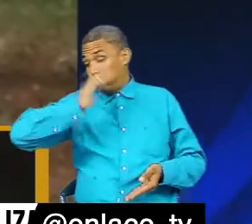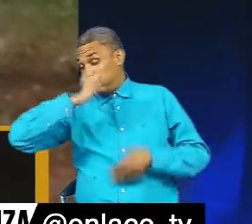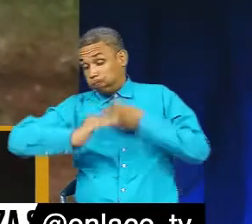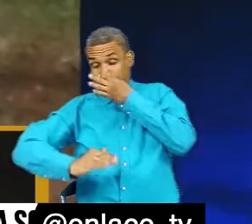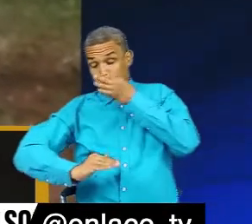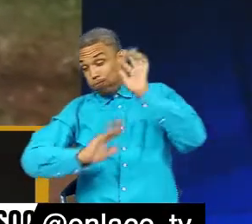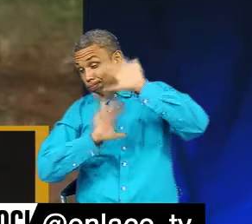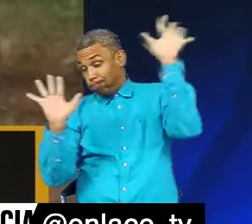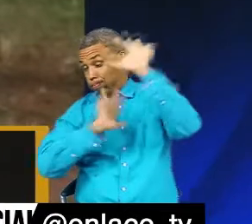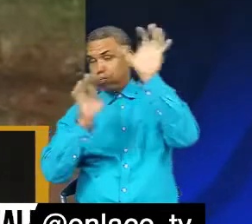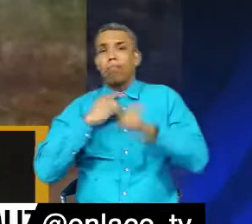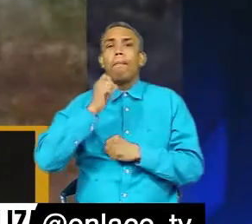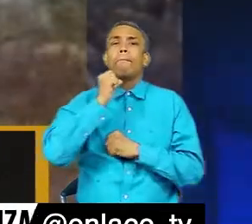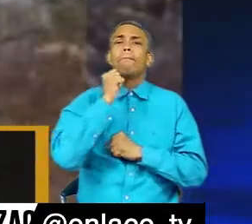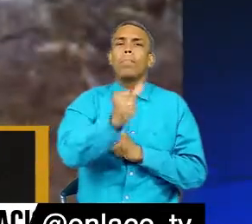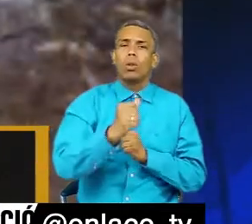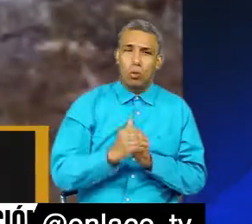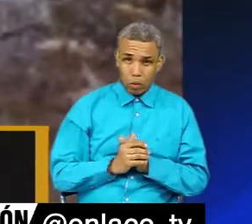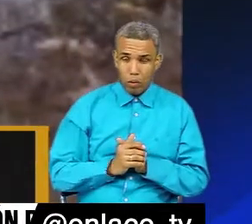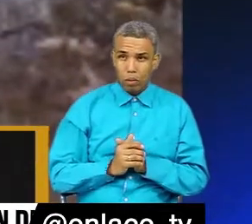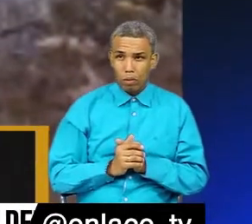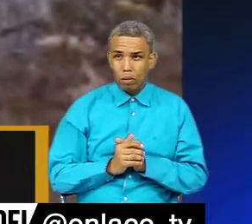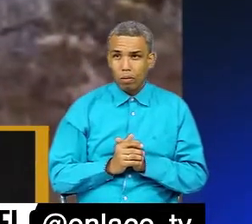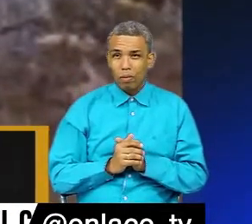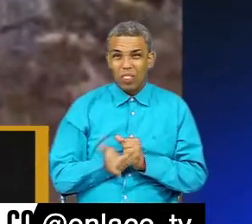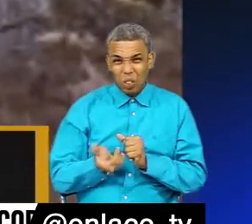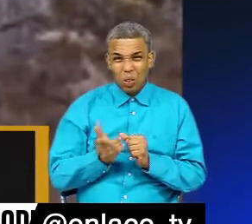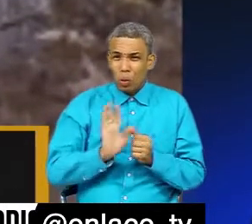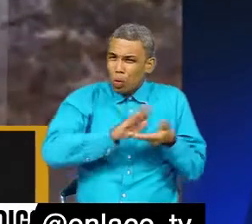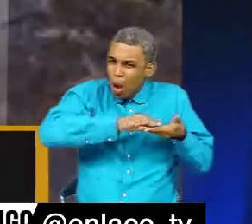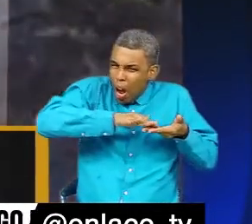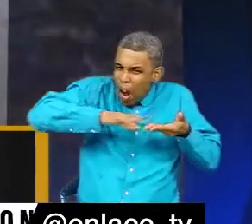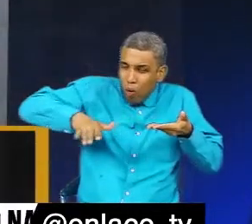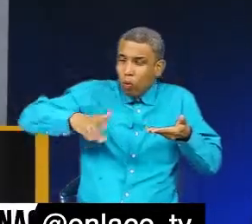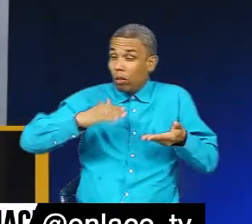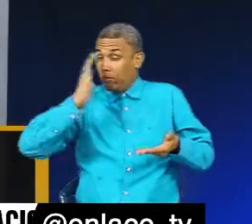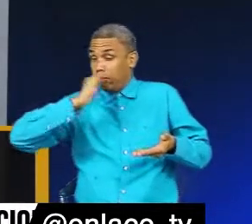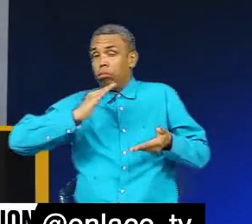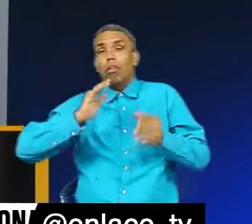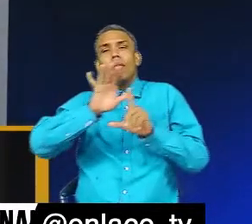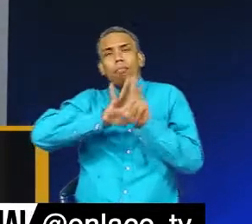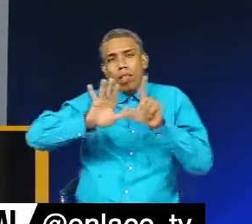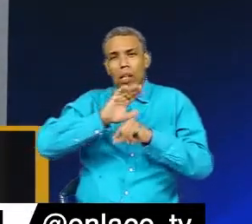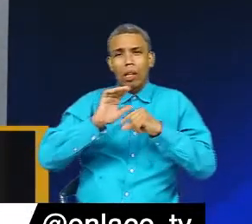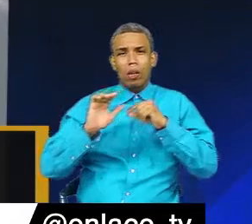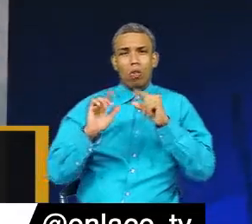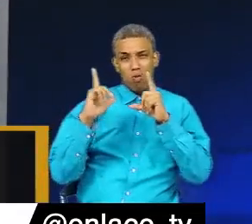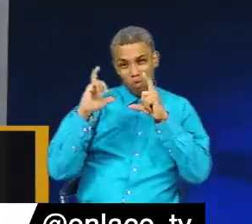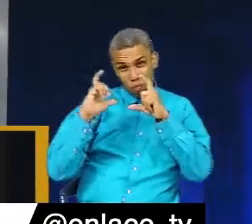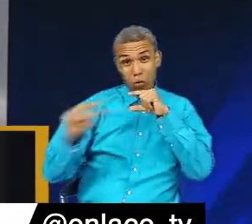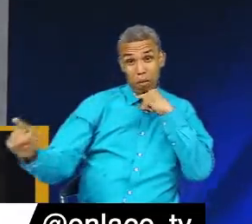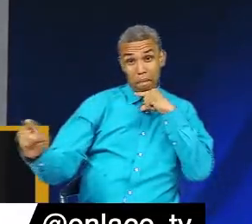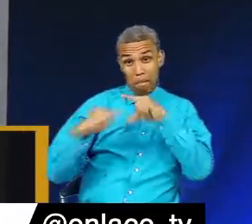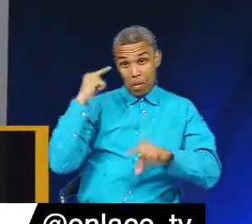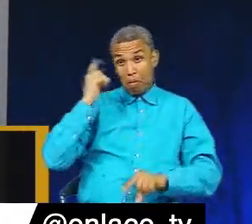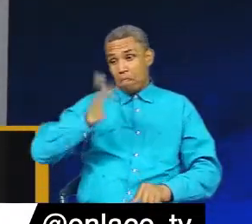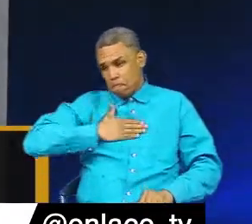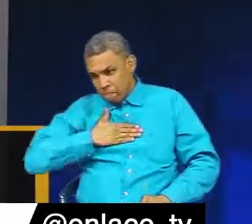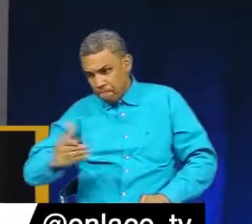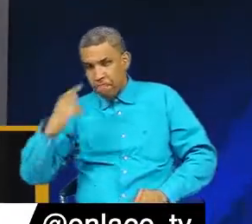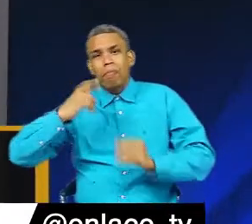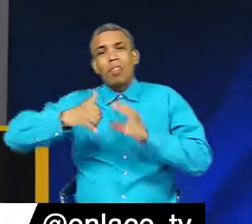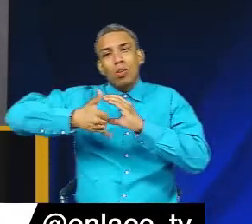los fétidos olores que se presentan por esta filtración. Quejas, denuncias y problemáticas enviadas a Enlace Televisión por medio de